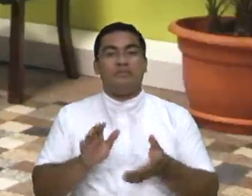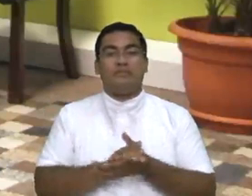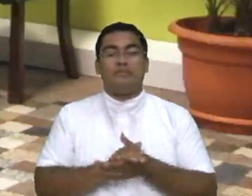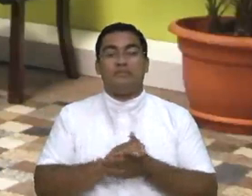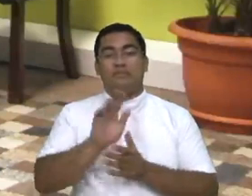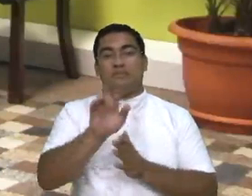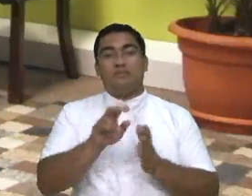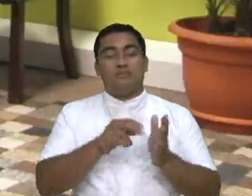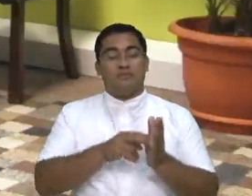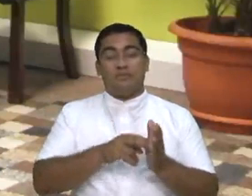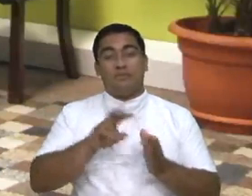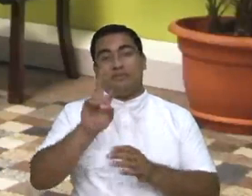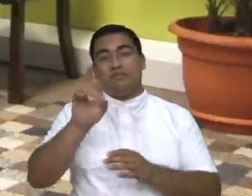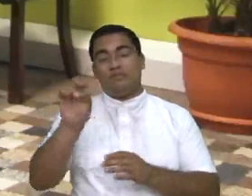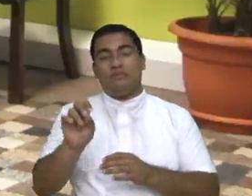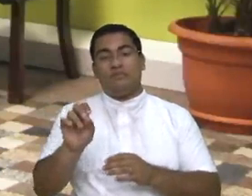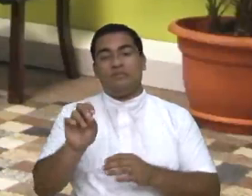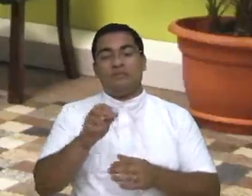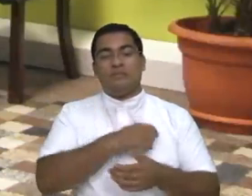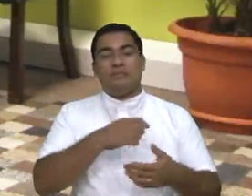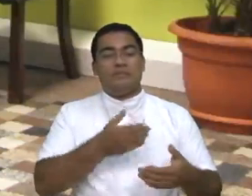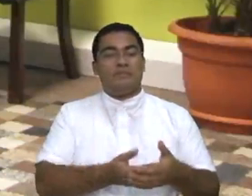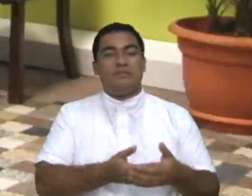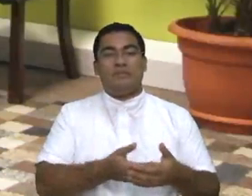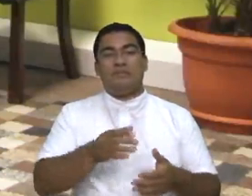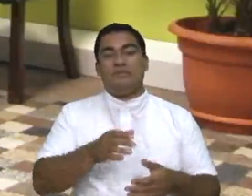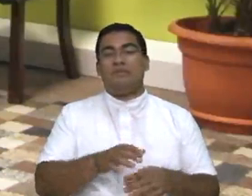del 2020, estamos en marzo, 5 de marzo,